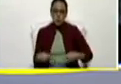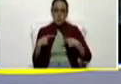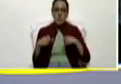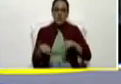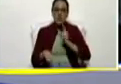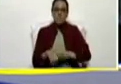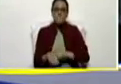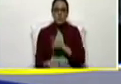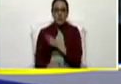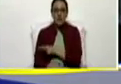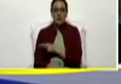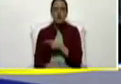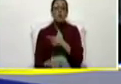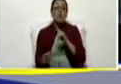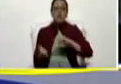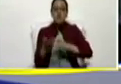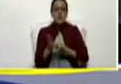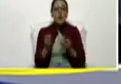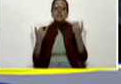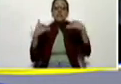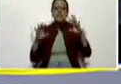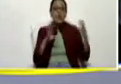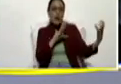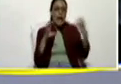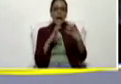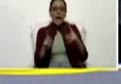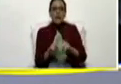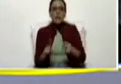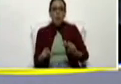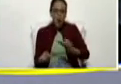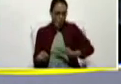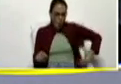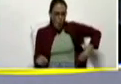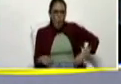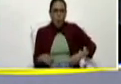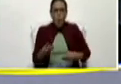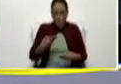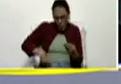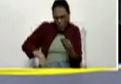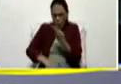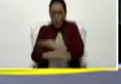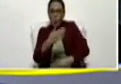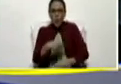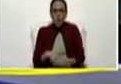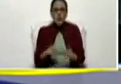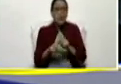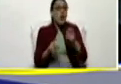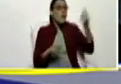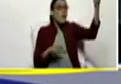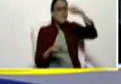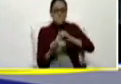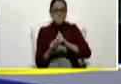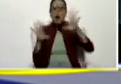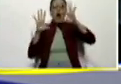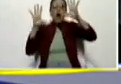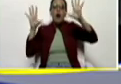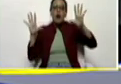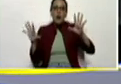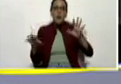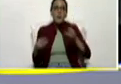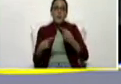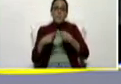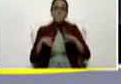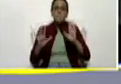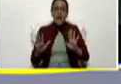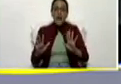porque eso es como una herida de guerra padrino hernáez larz le cayó un misil pues encima Pero